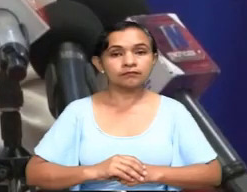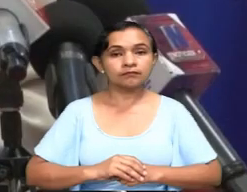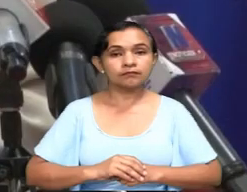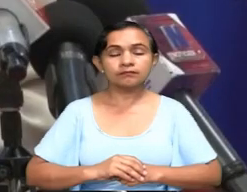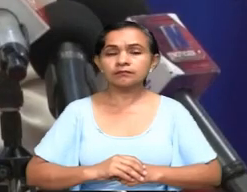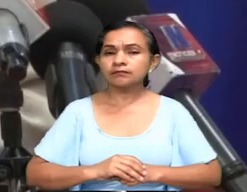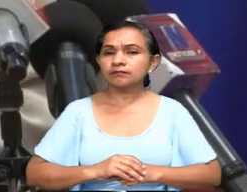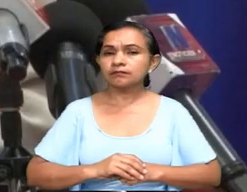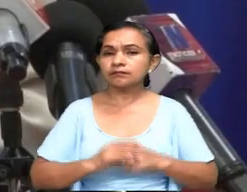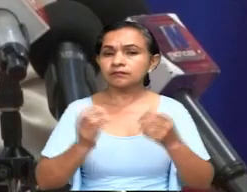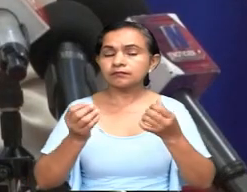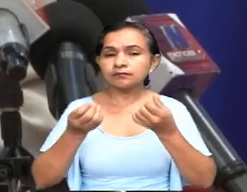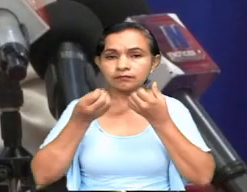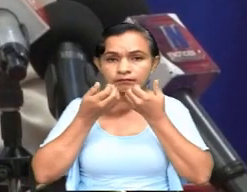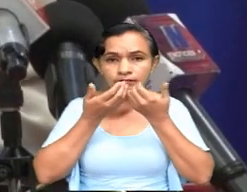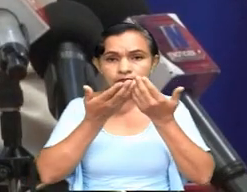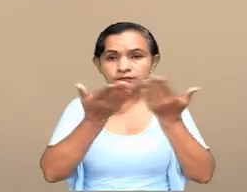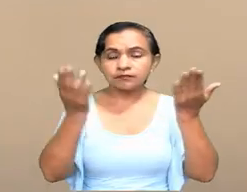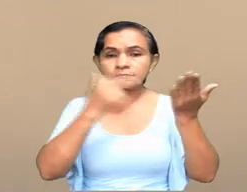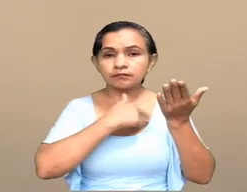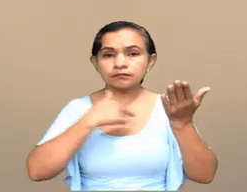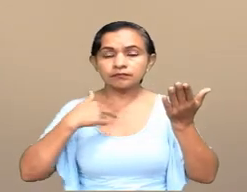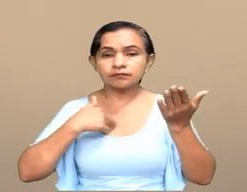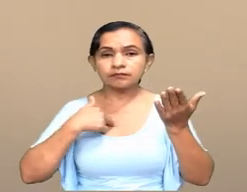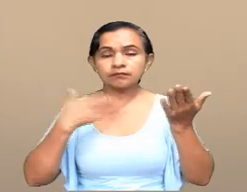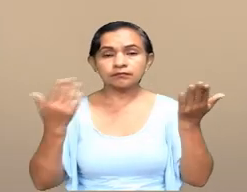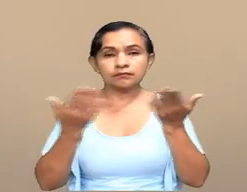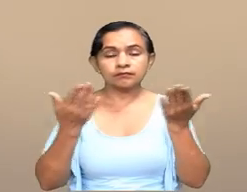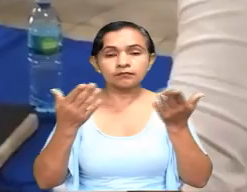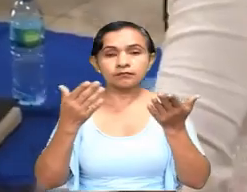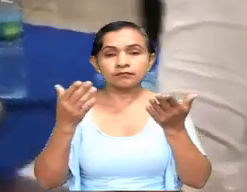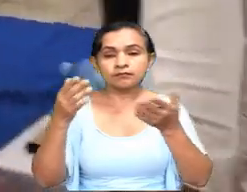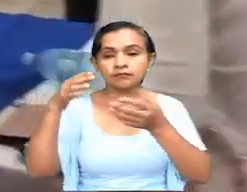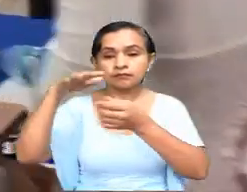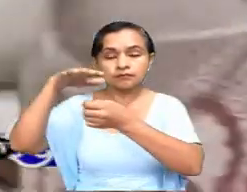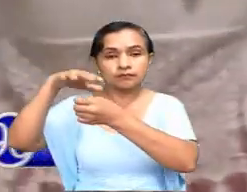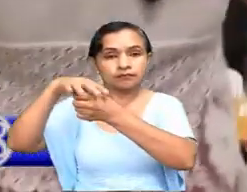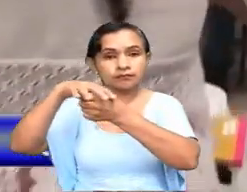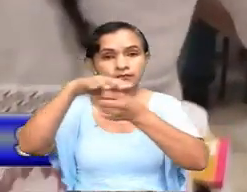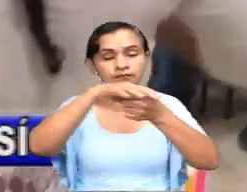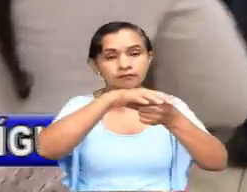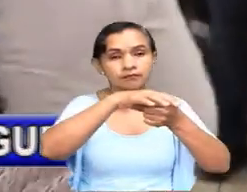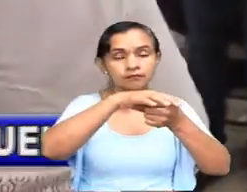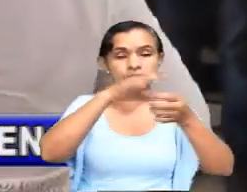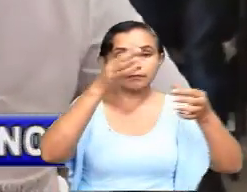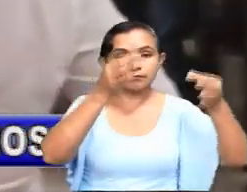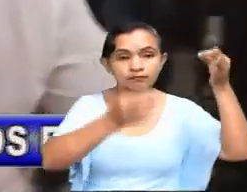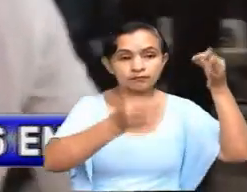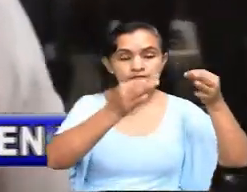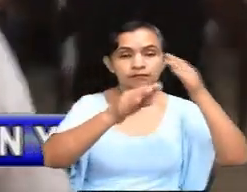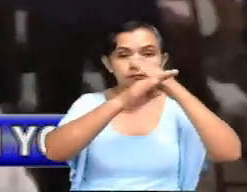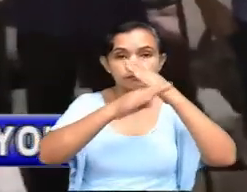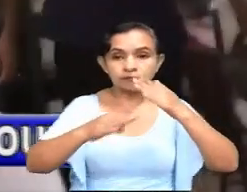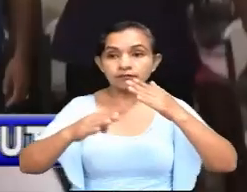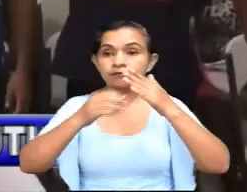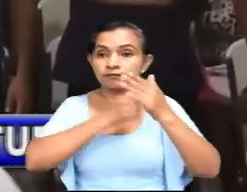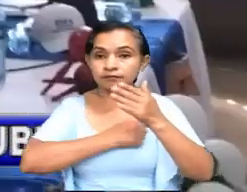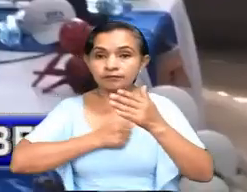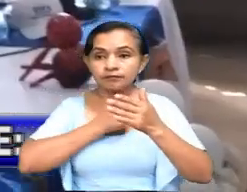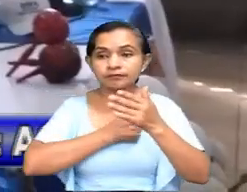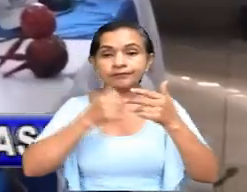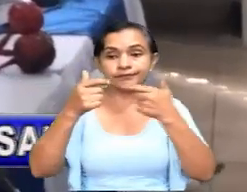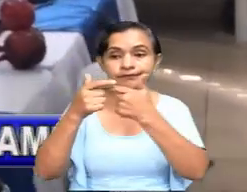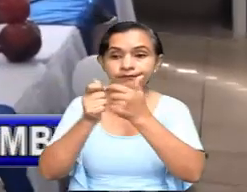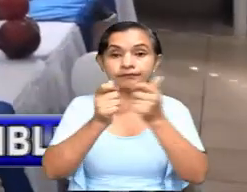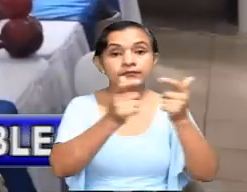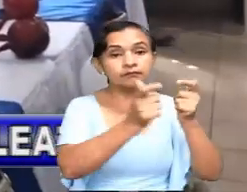El octavo informe sobre el avance de las instalaciones y funcionamiento de las comisiones de reconciliación, justicia y paz detalla que estas